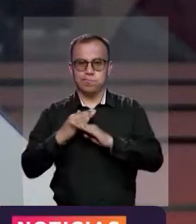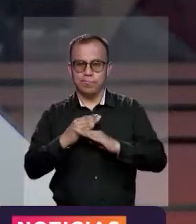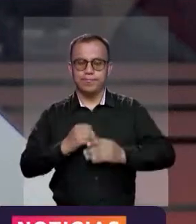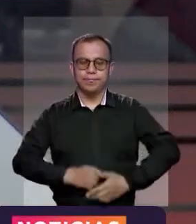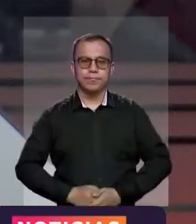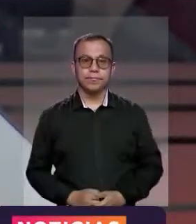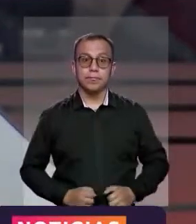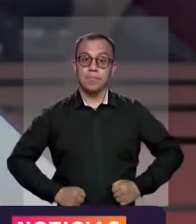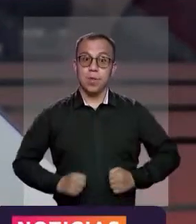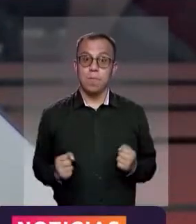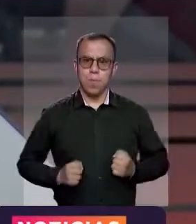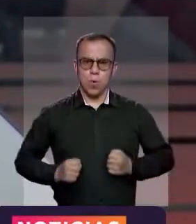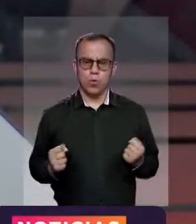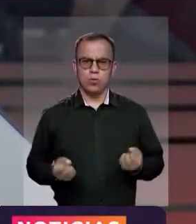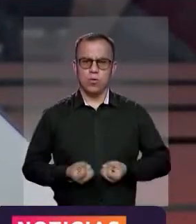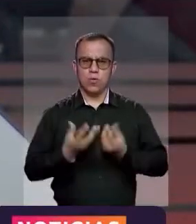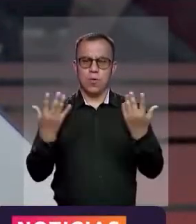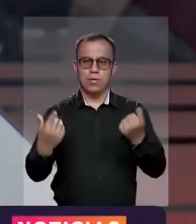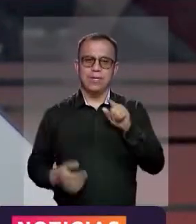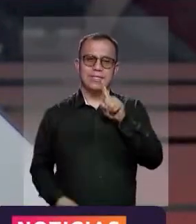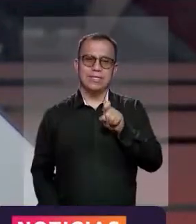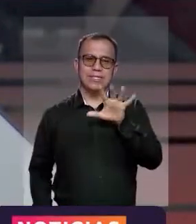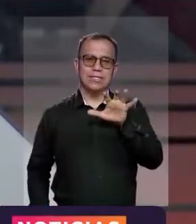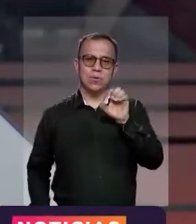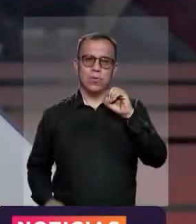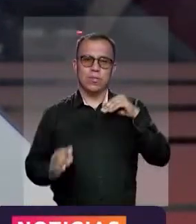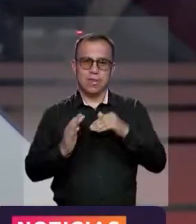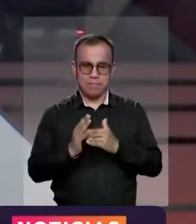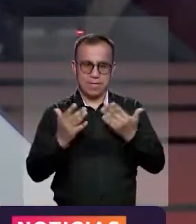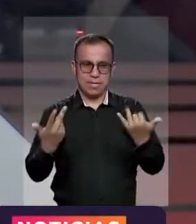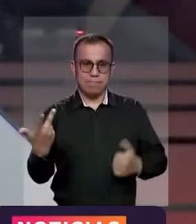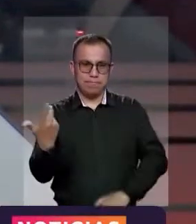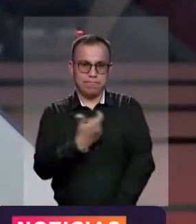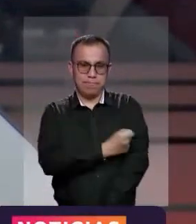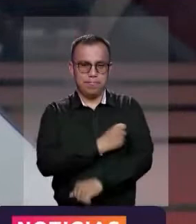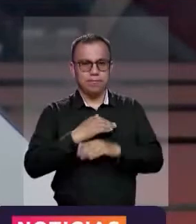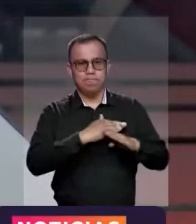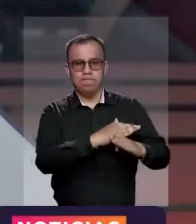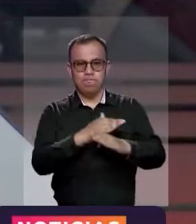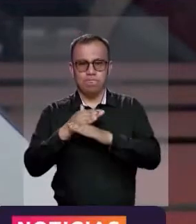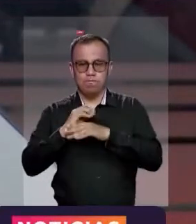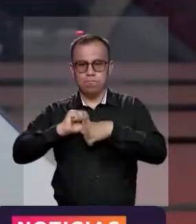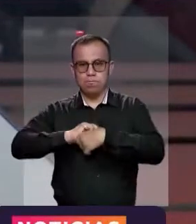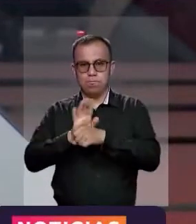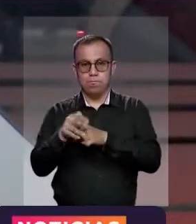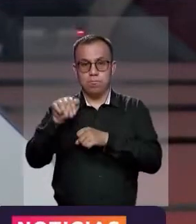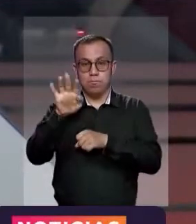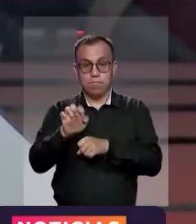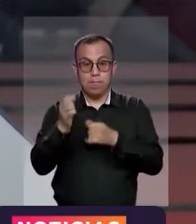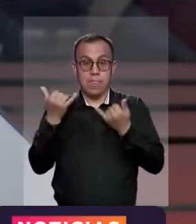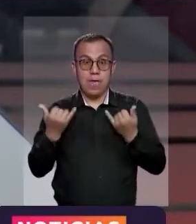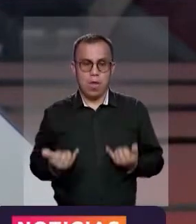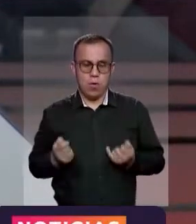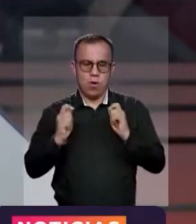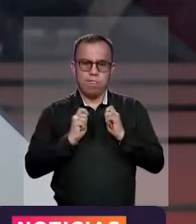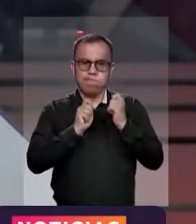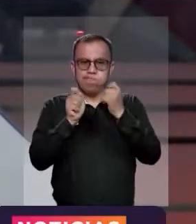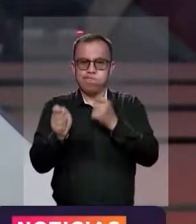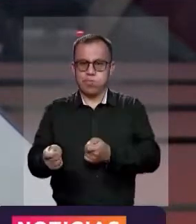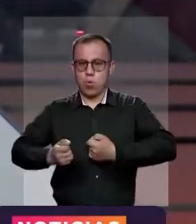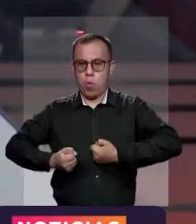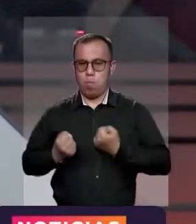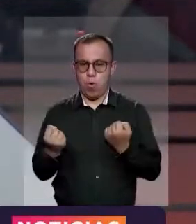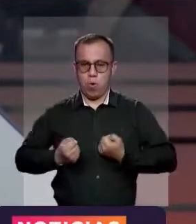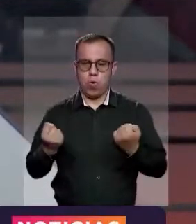Bogotá registra más de 650 mil dosis aplicadas anti-COVID-19. En las últimas horas le asignaron a la capital